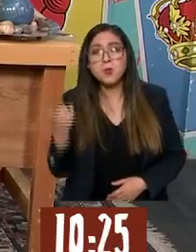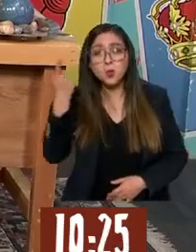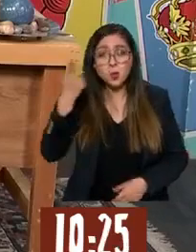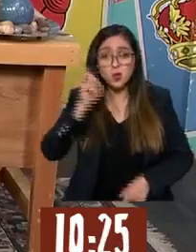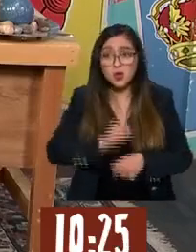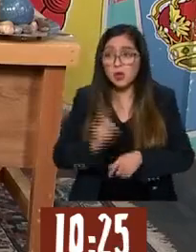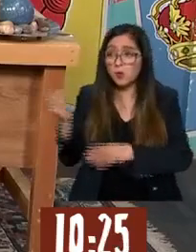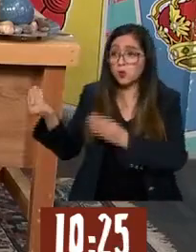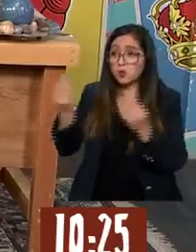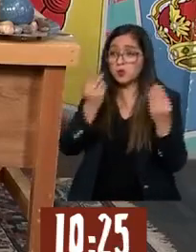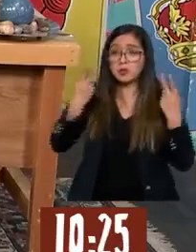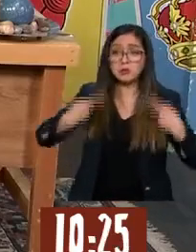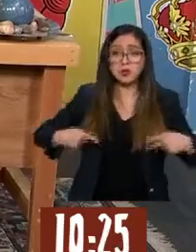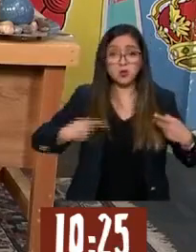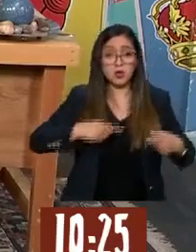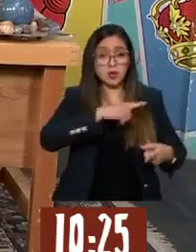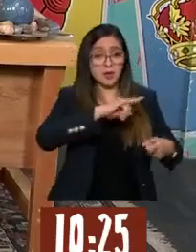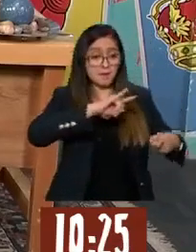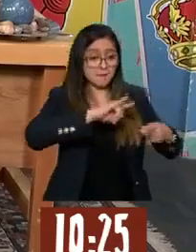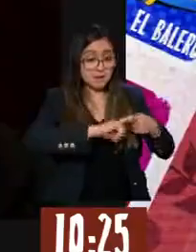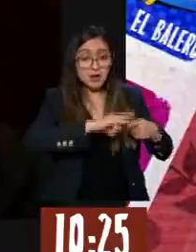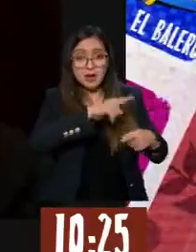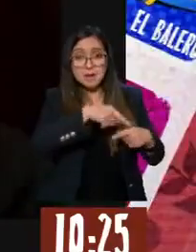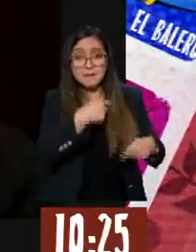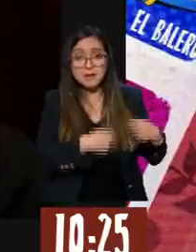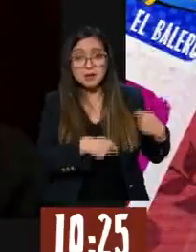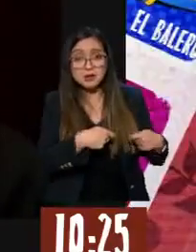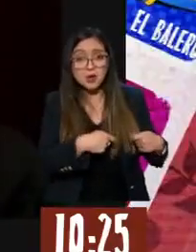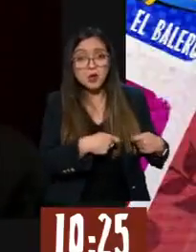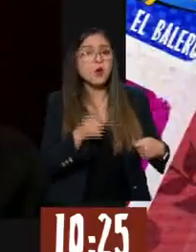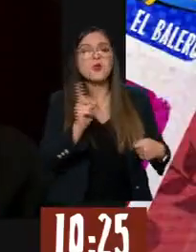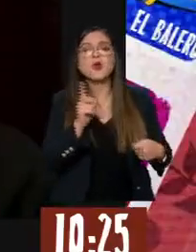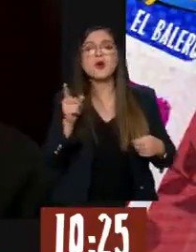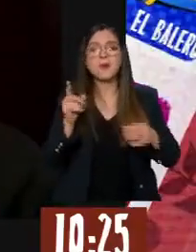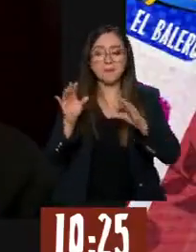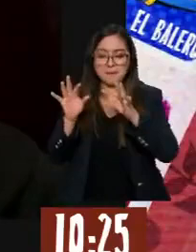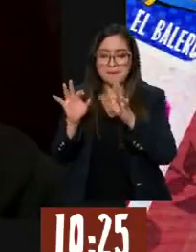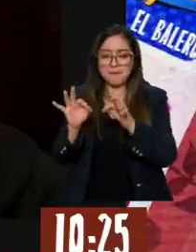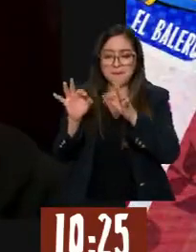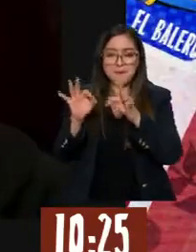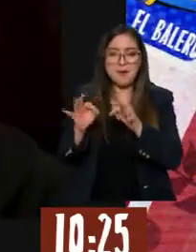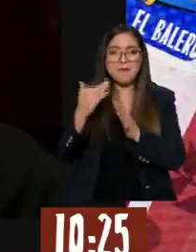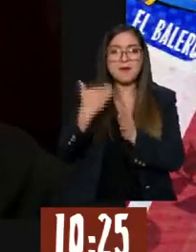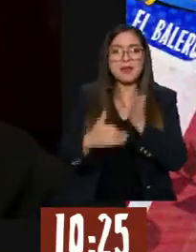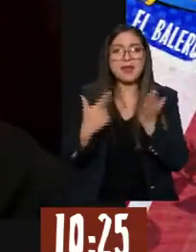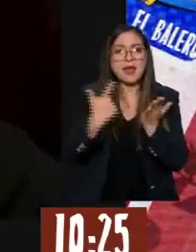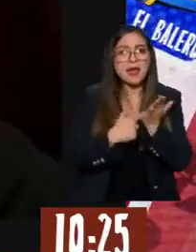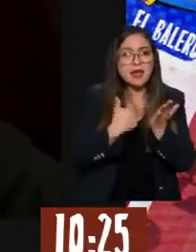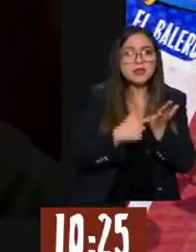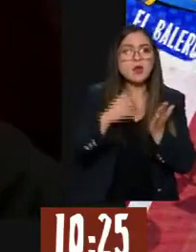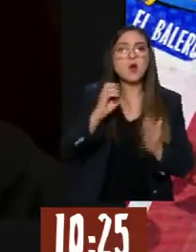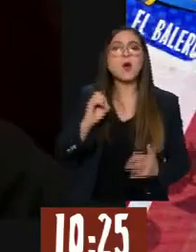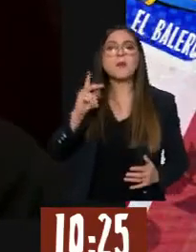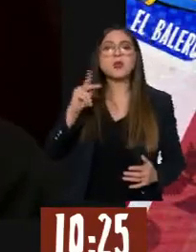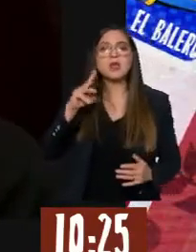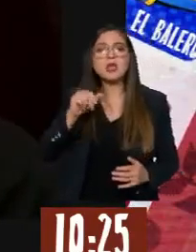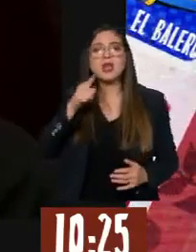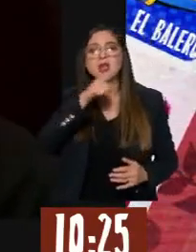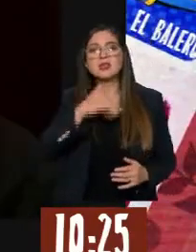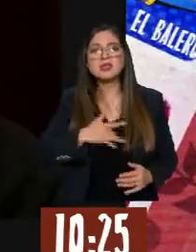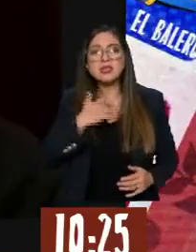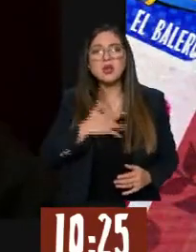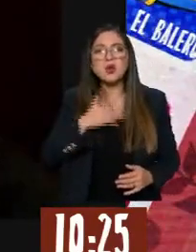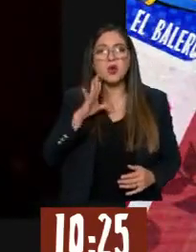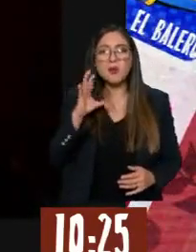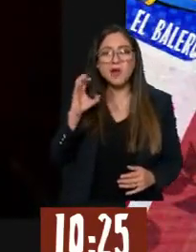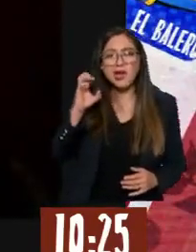Dicen, es que es plástico. Por la consistencia, como no tiene tanta grasa ni proteína, se siente así como chicloso, como